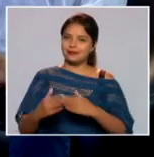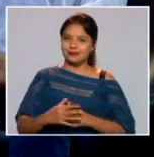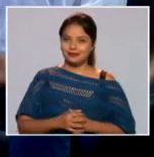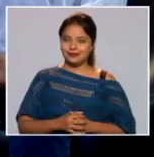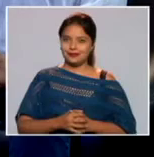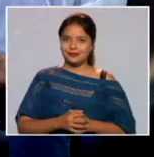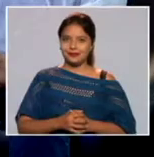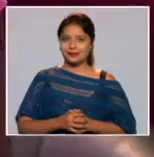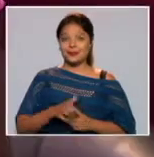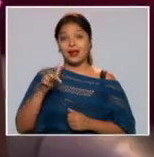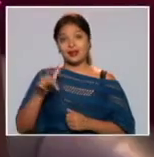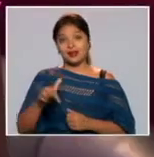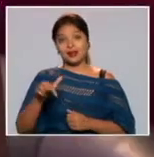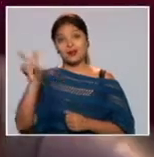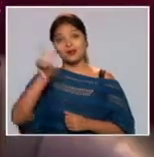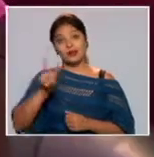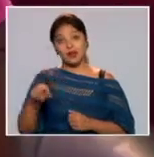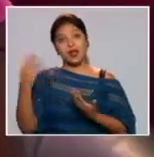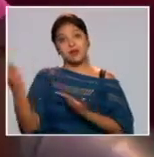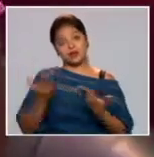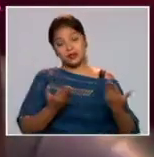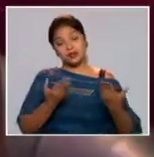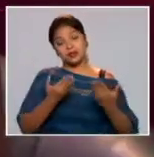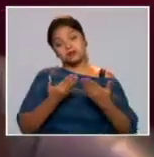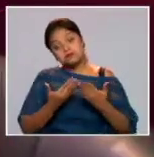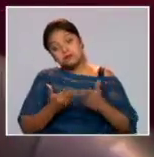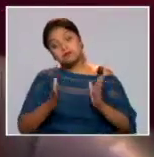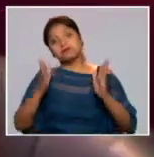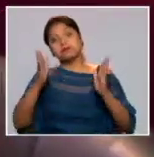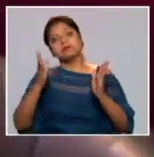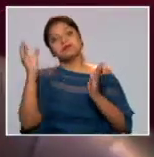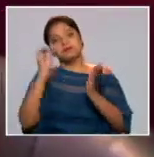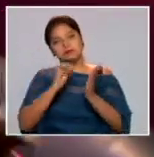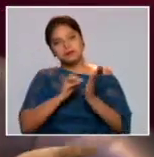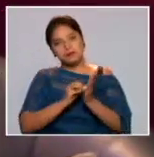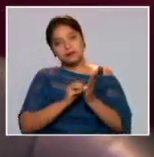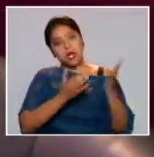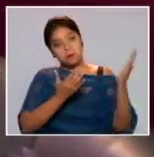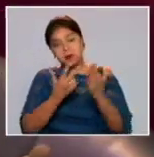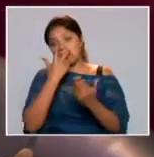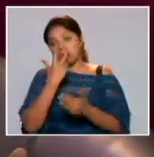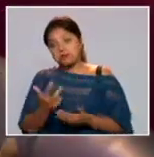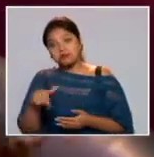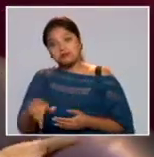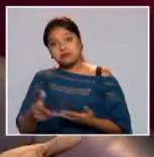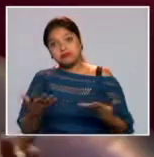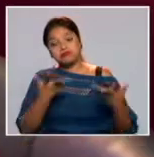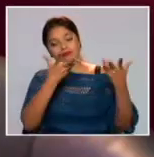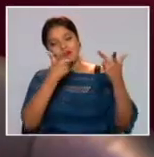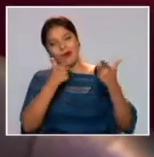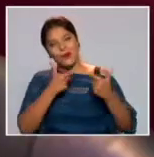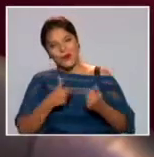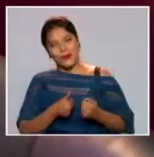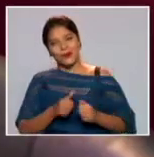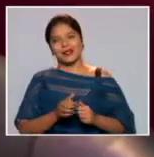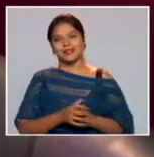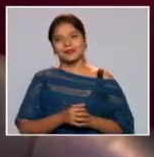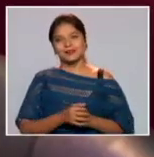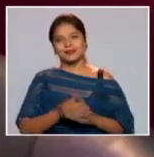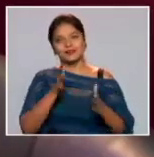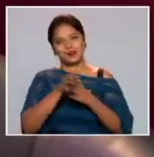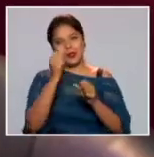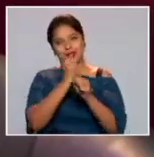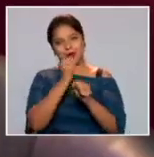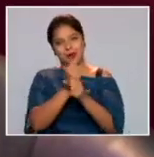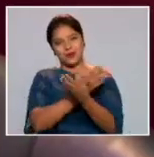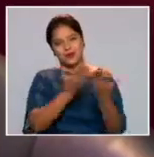nosotros nosotros desde acá le decimos que la invitación queda abierta para que una vez más nos visiten y nos cuenten parte de todo su